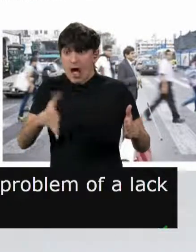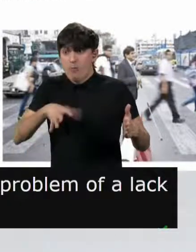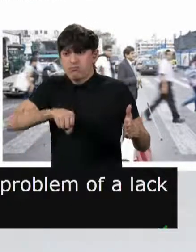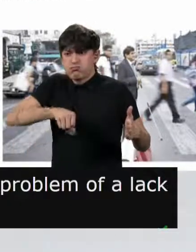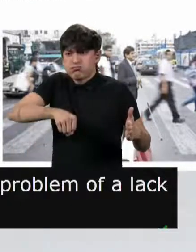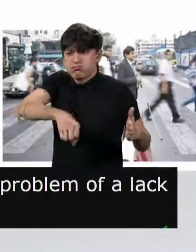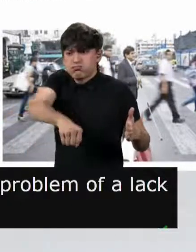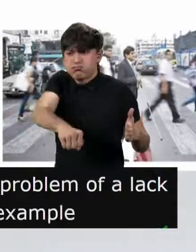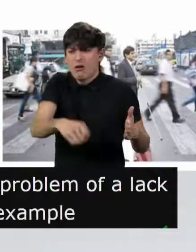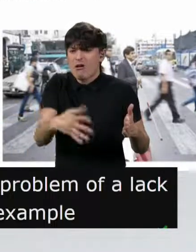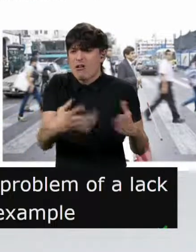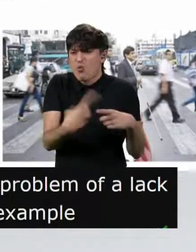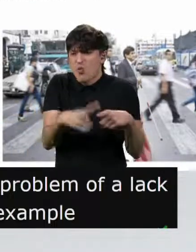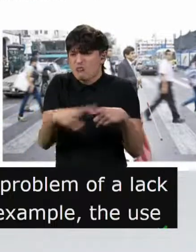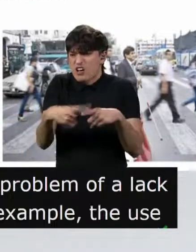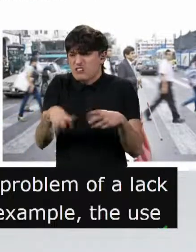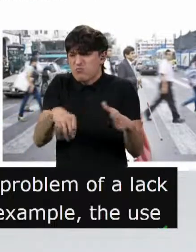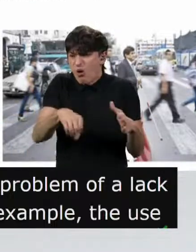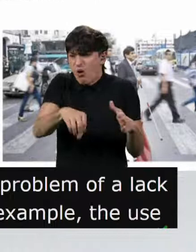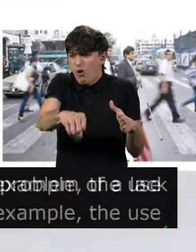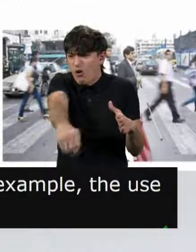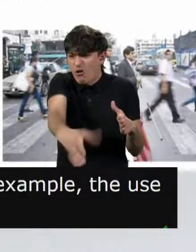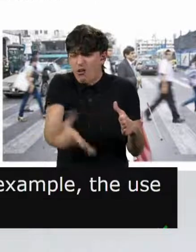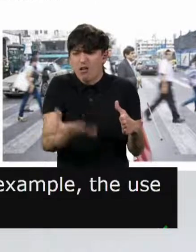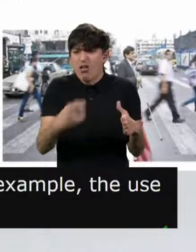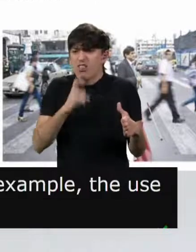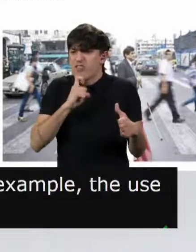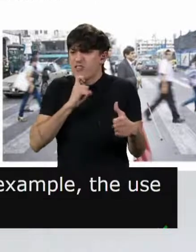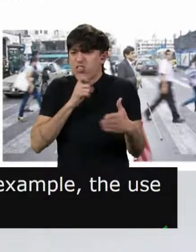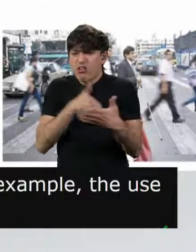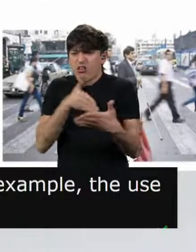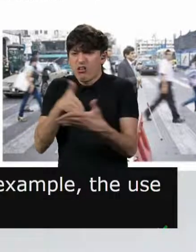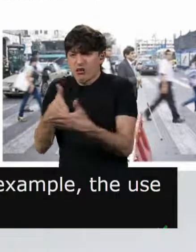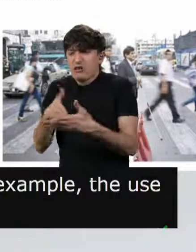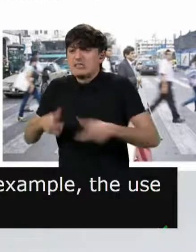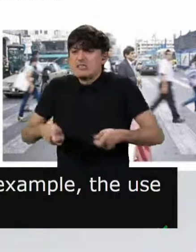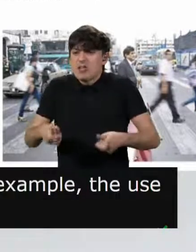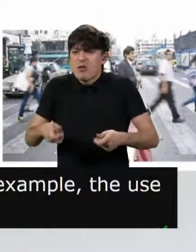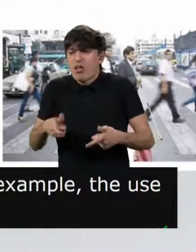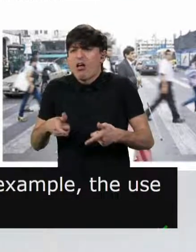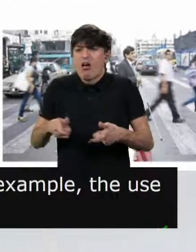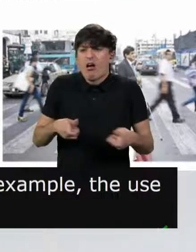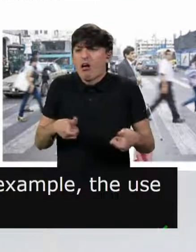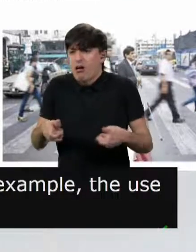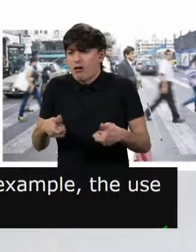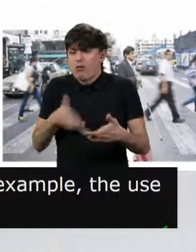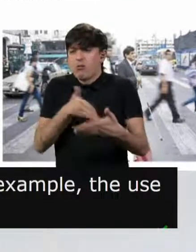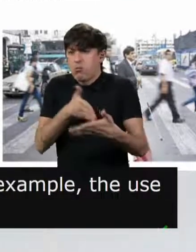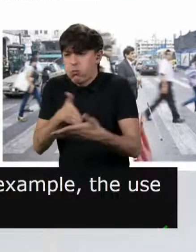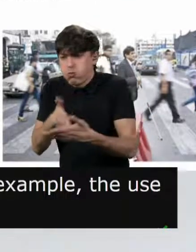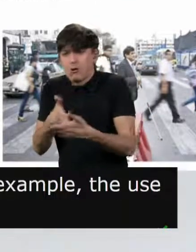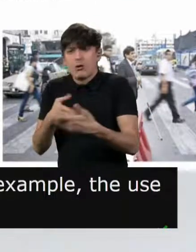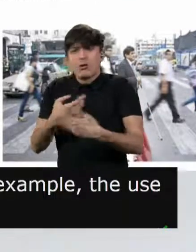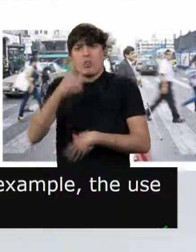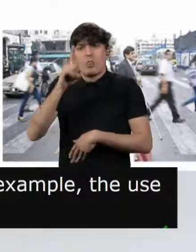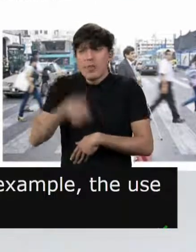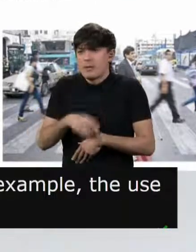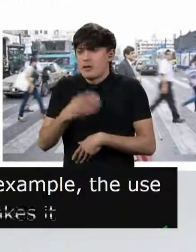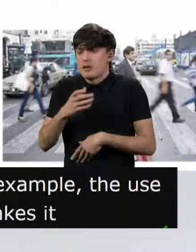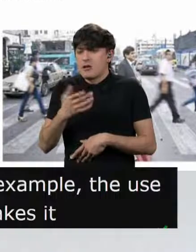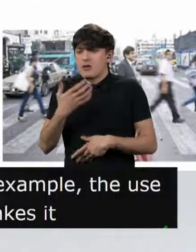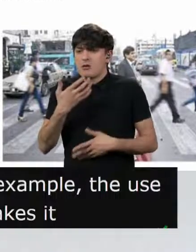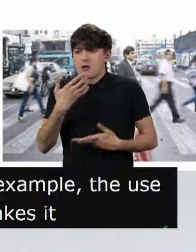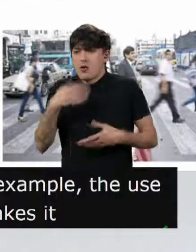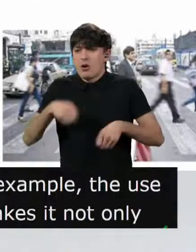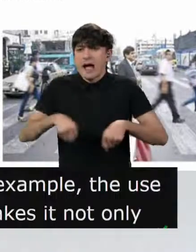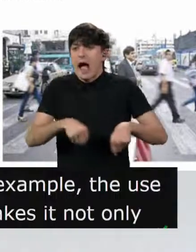of todo tipo de bicycles, cacharrería the que lack no of solo bike lanes. dificultan And a this una makes it silla de ruedas difficult, el not only tránsito, difficult también for a dificultan a wheelchair, un carrito